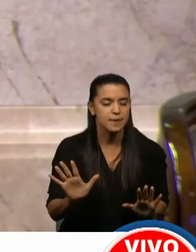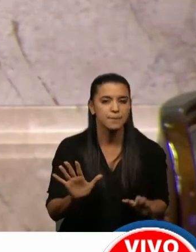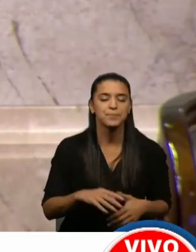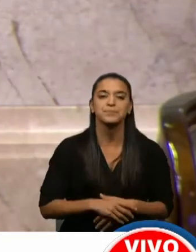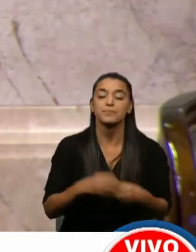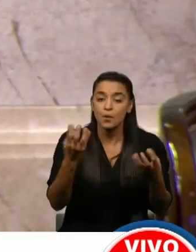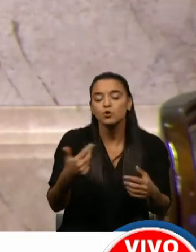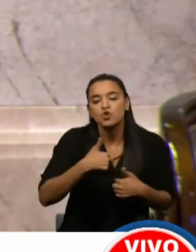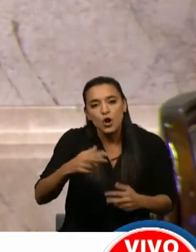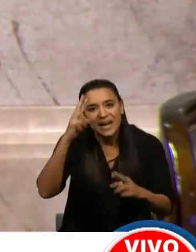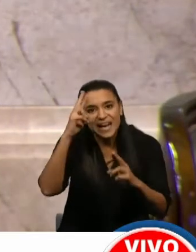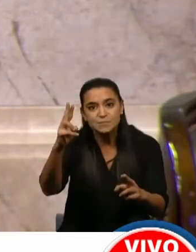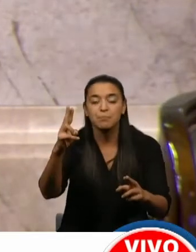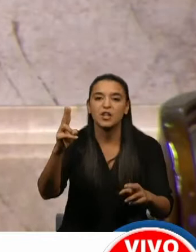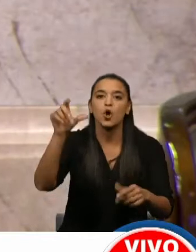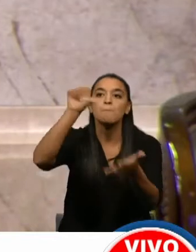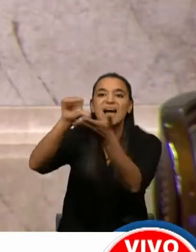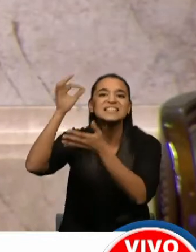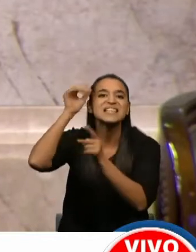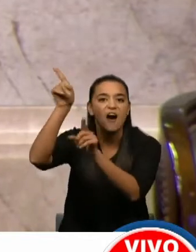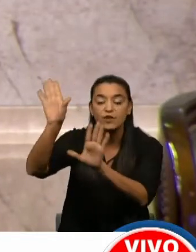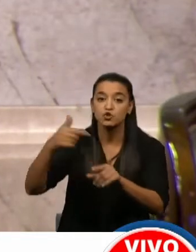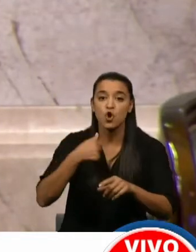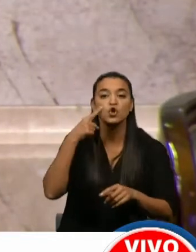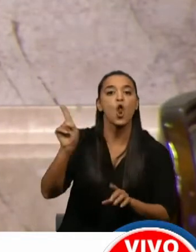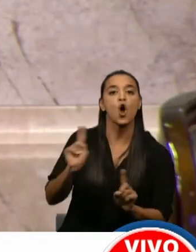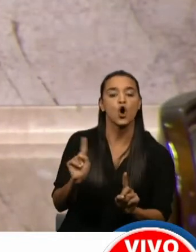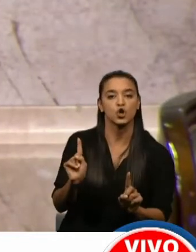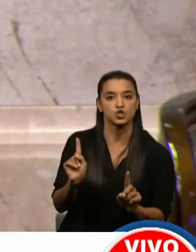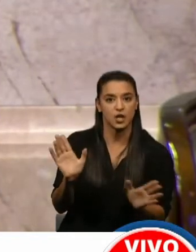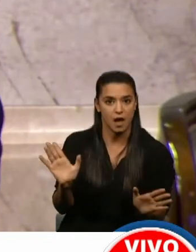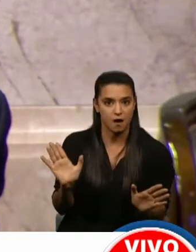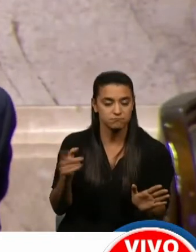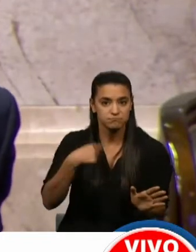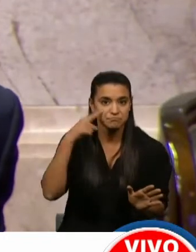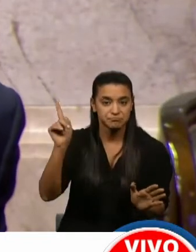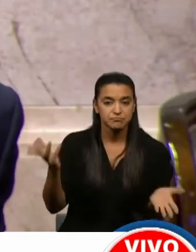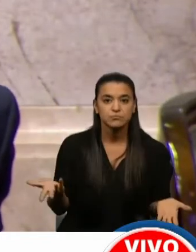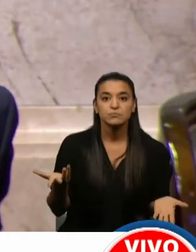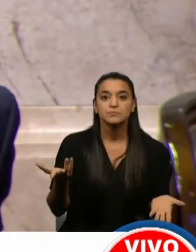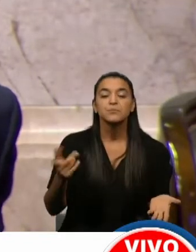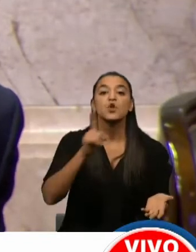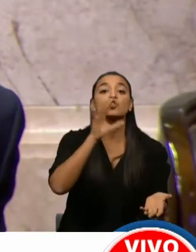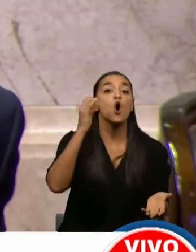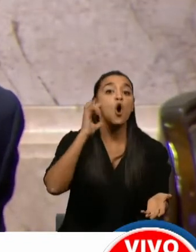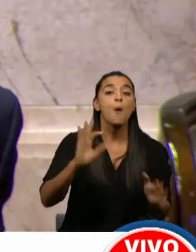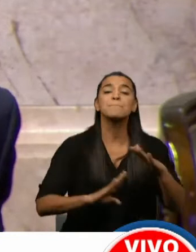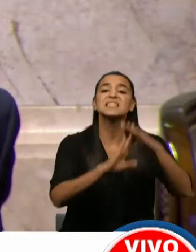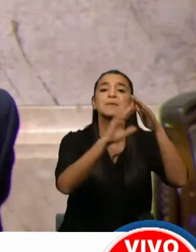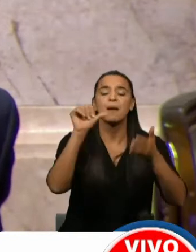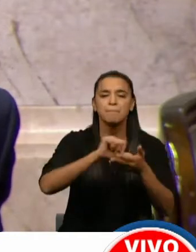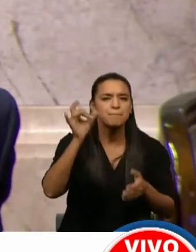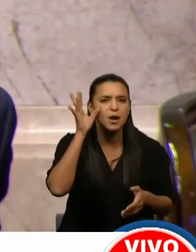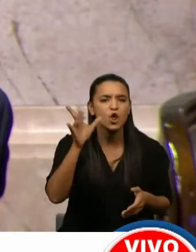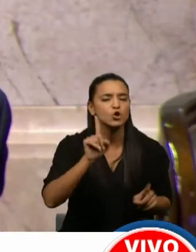porque, con todo respeto hacia los países africanos, yo no los conocía, salvo a Togo. Estuvo Togo como principal país,